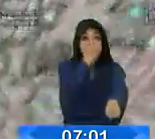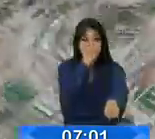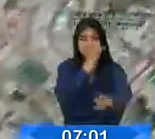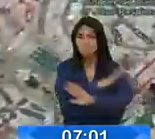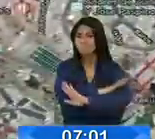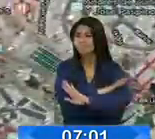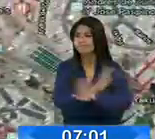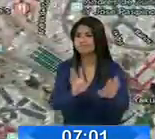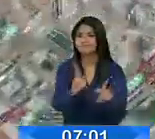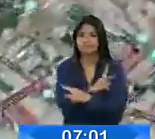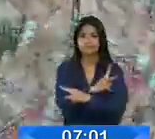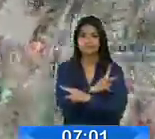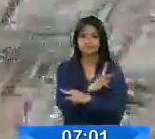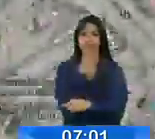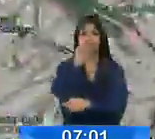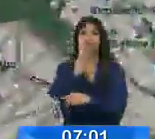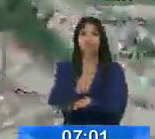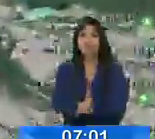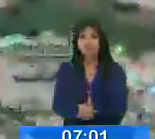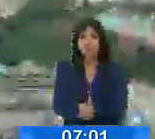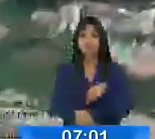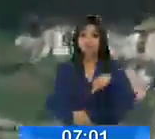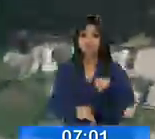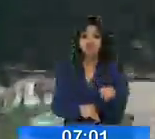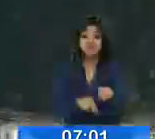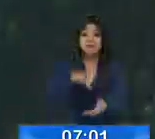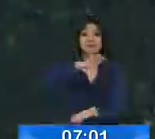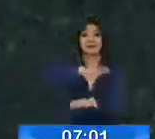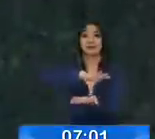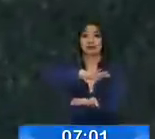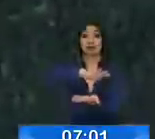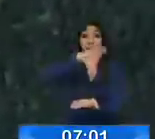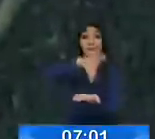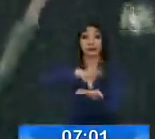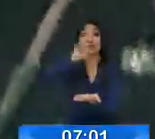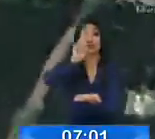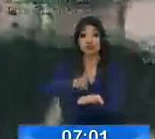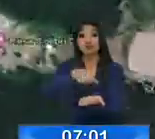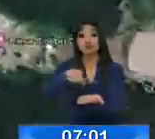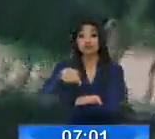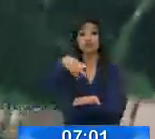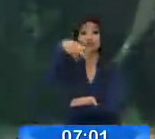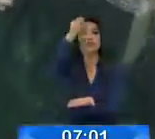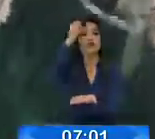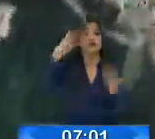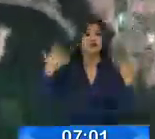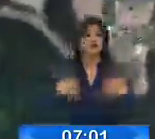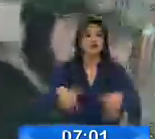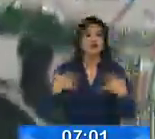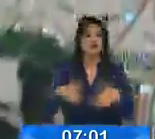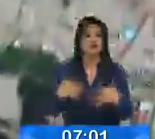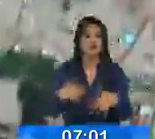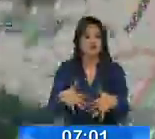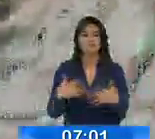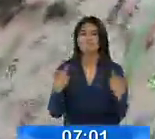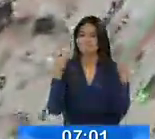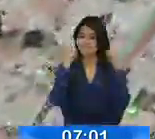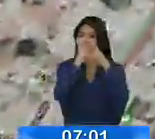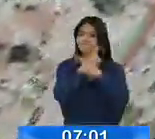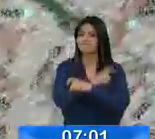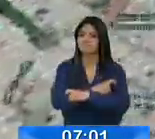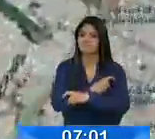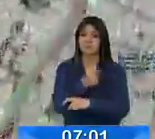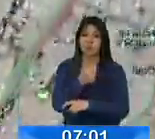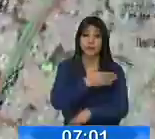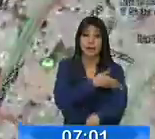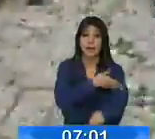complicado en el sur, del sur al centro y del centro sur al norte. Miren ustedes, muy, pero muy complicado, casi toda la